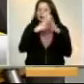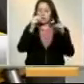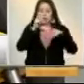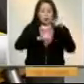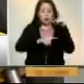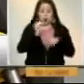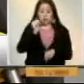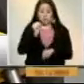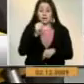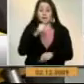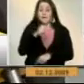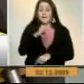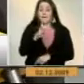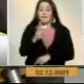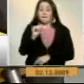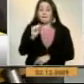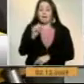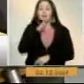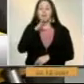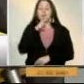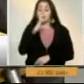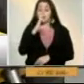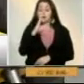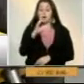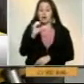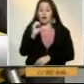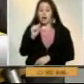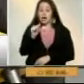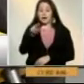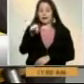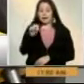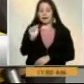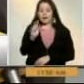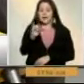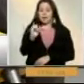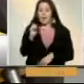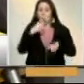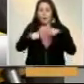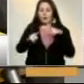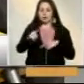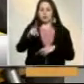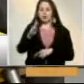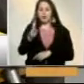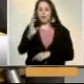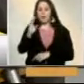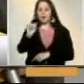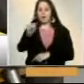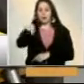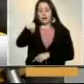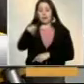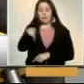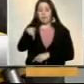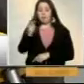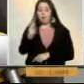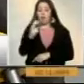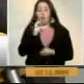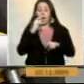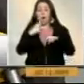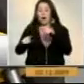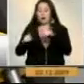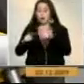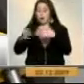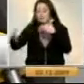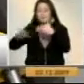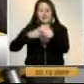dos entidades son el Banco Canarias y Banpro, y las otras dos entidades que son el Bolívar Bank y el Confederado están en un